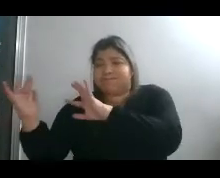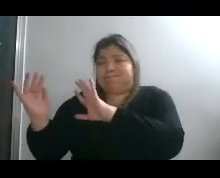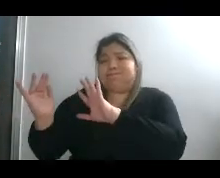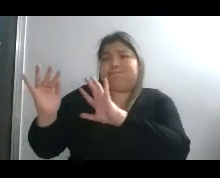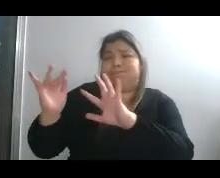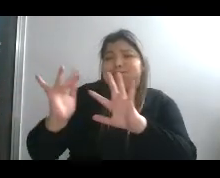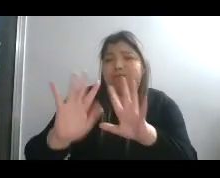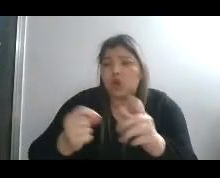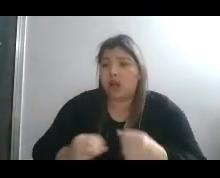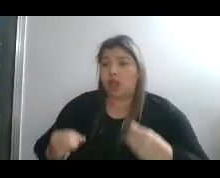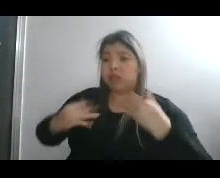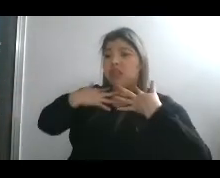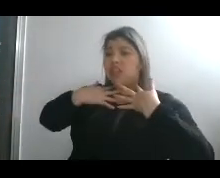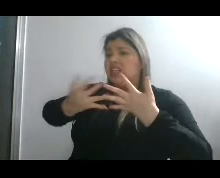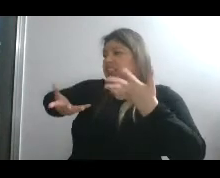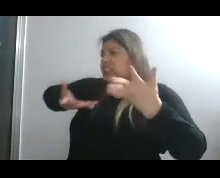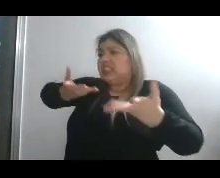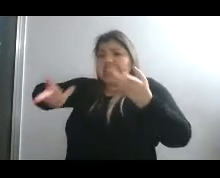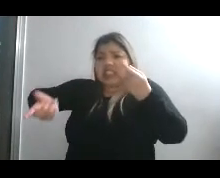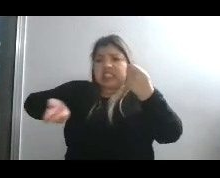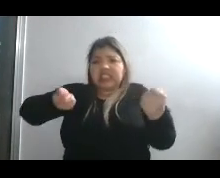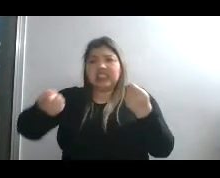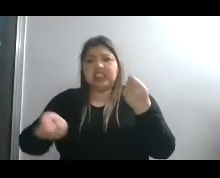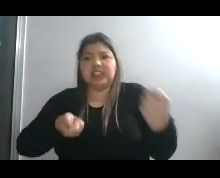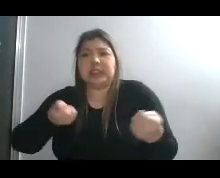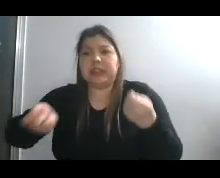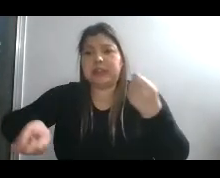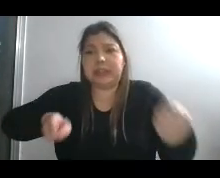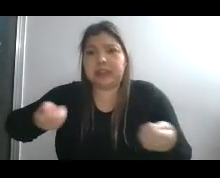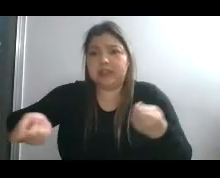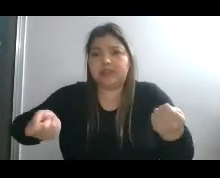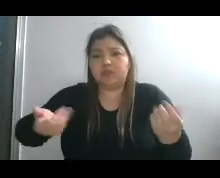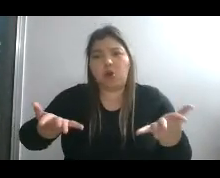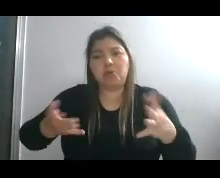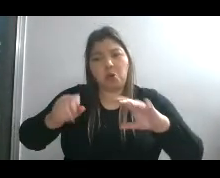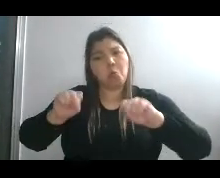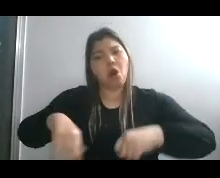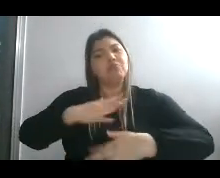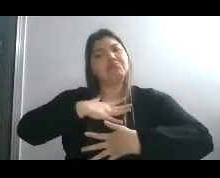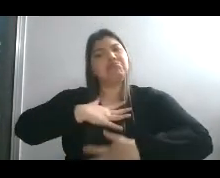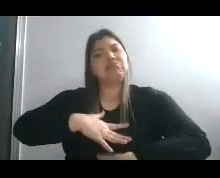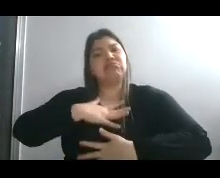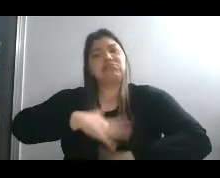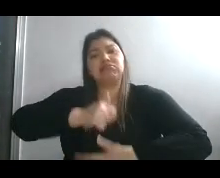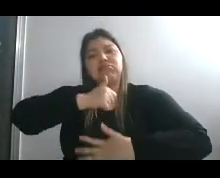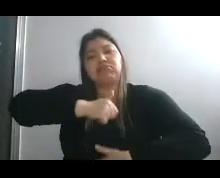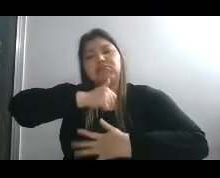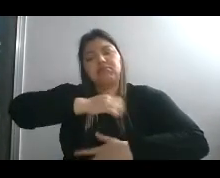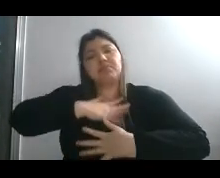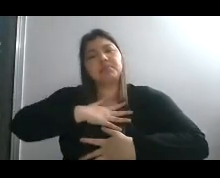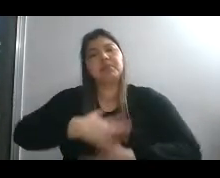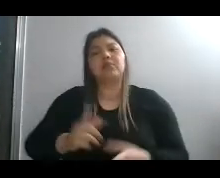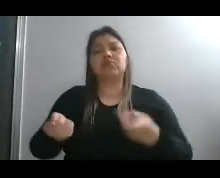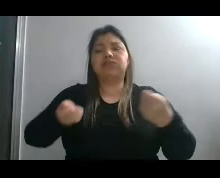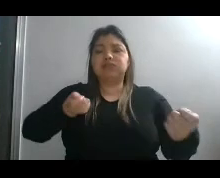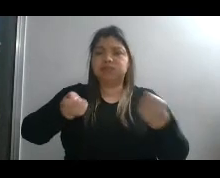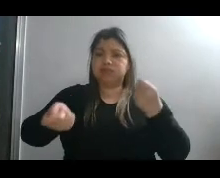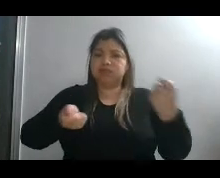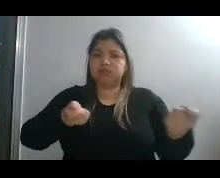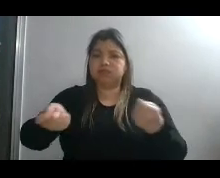otra manera desafiaría severamente o excedería la capacidad actual de una instalación, ¿cierto?